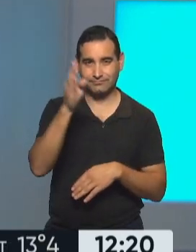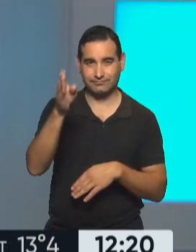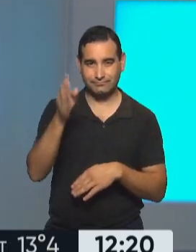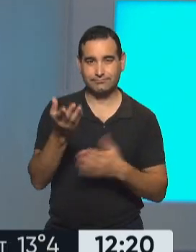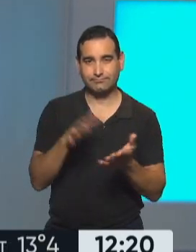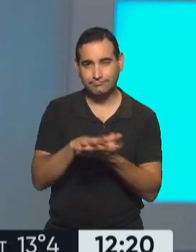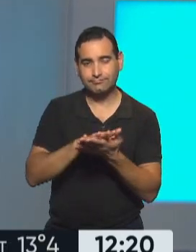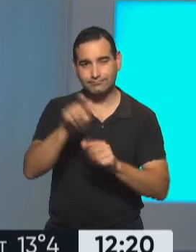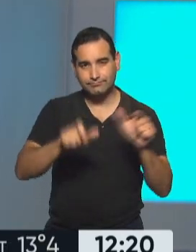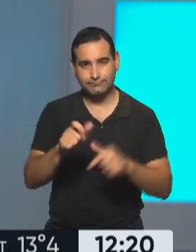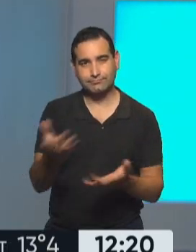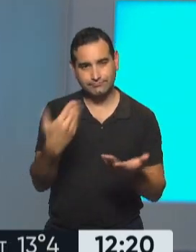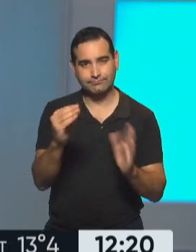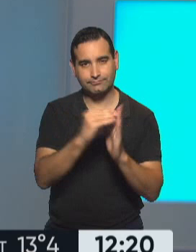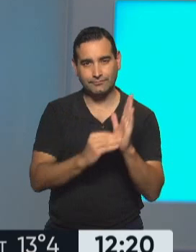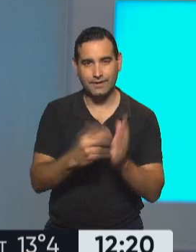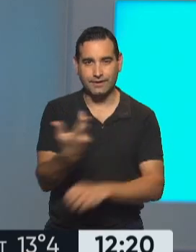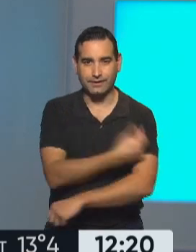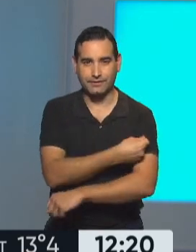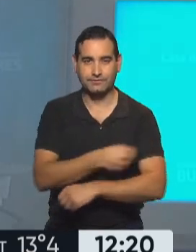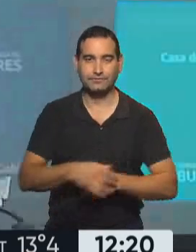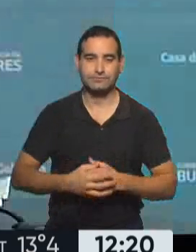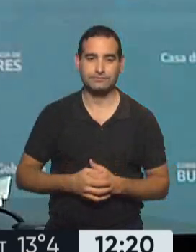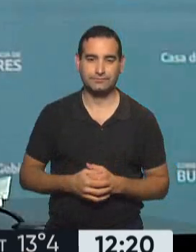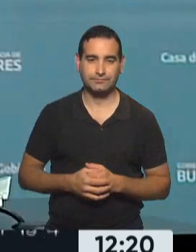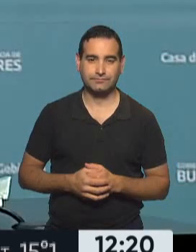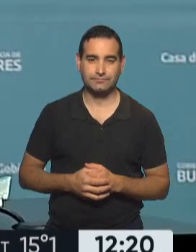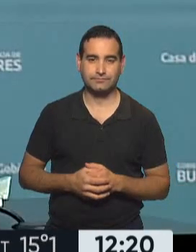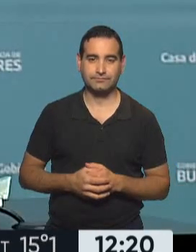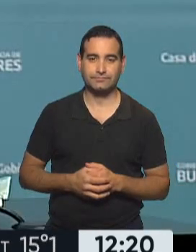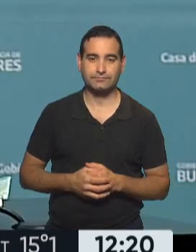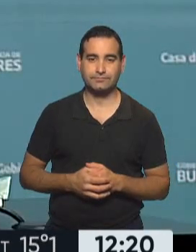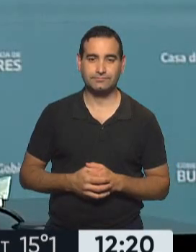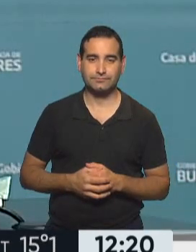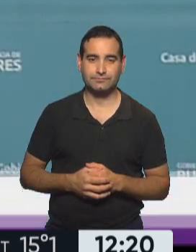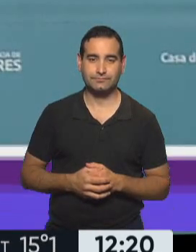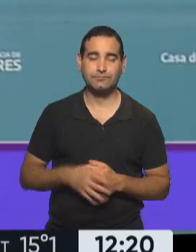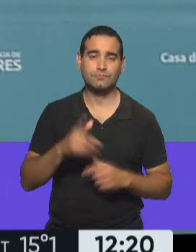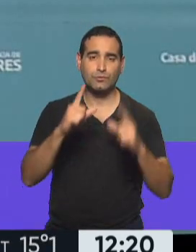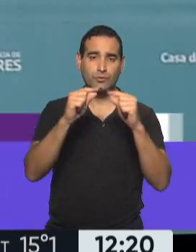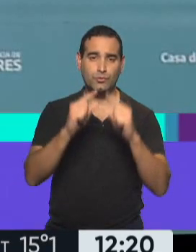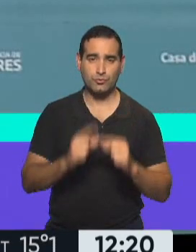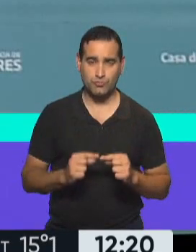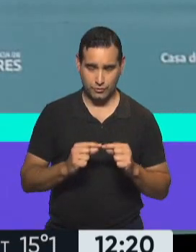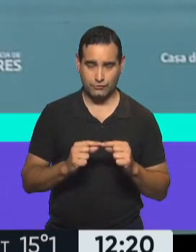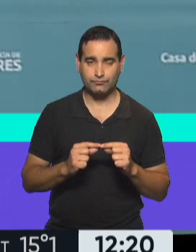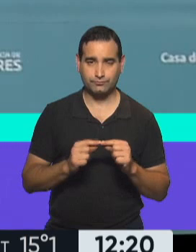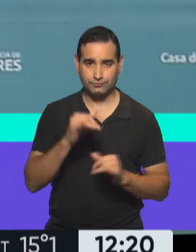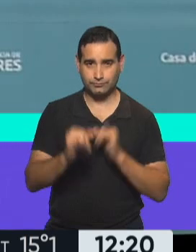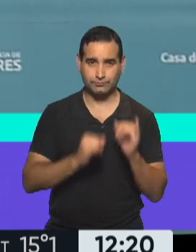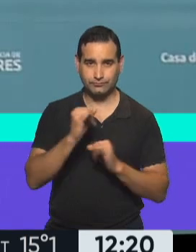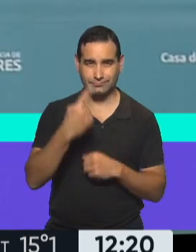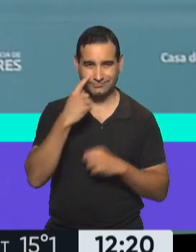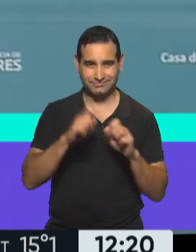a los bonaerenses a inscribirse para recibir la primera dosis. Para darles rápidamente los números de la evolución, vemos en